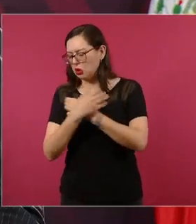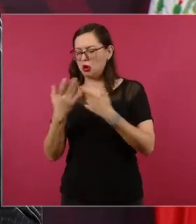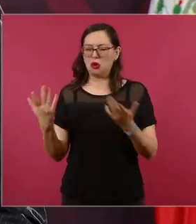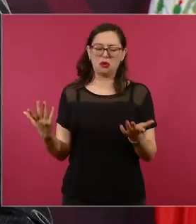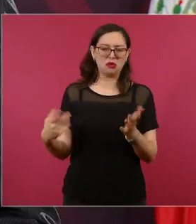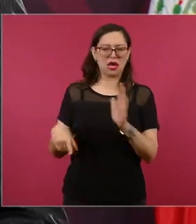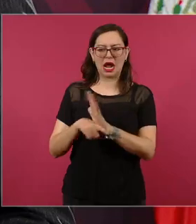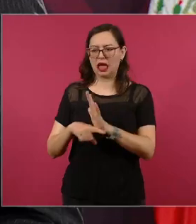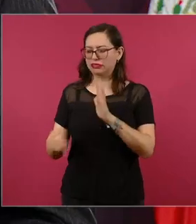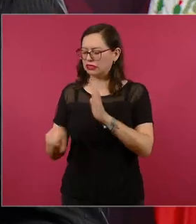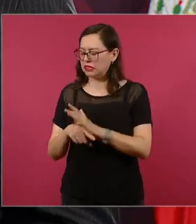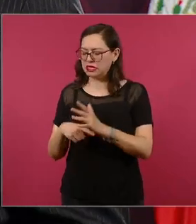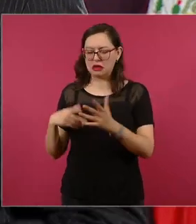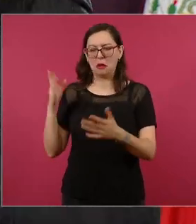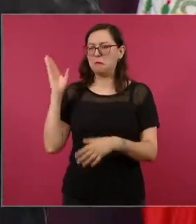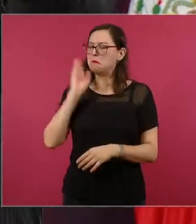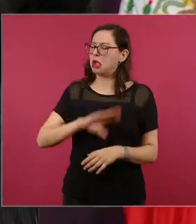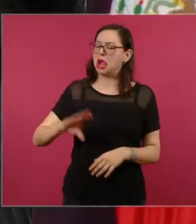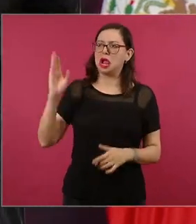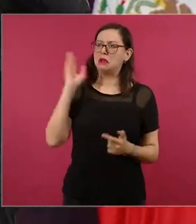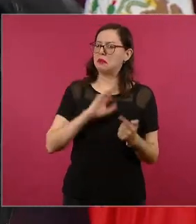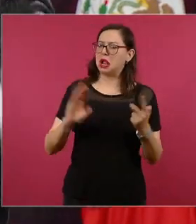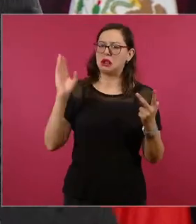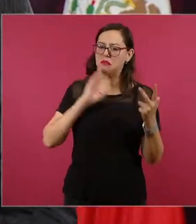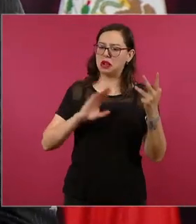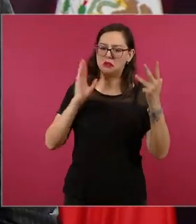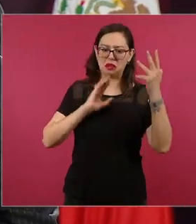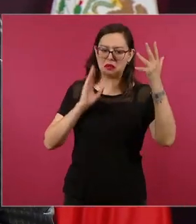Y Claudio, precisamente, y todos estos grupos